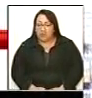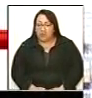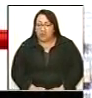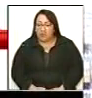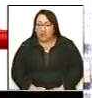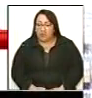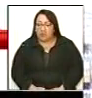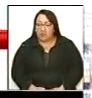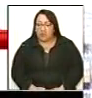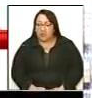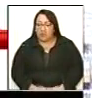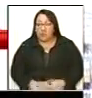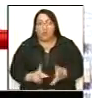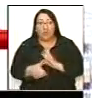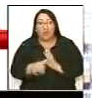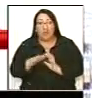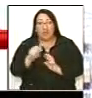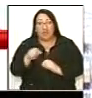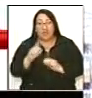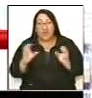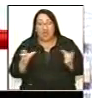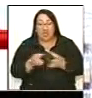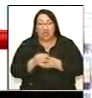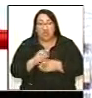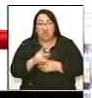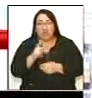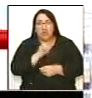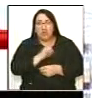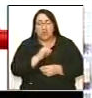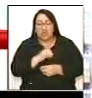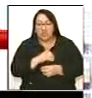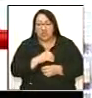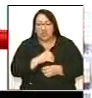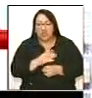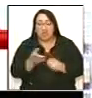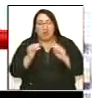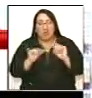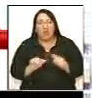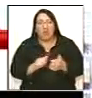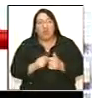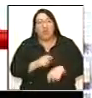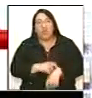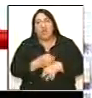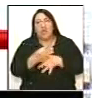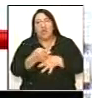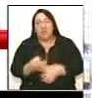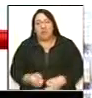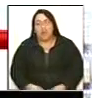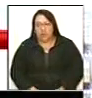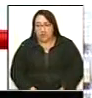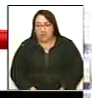Luego pareciera que este Consejo va a ser una institución que se va a quedar en el tiempo.